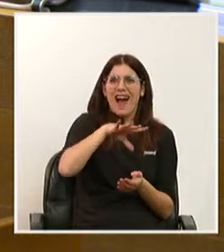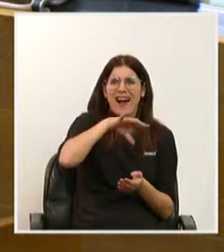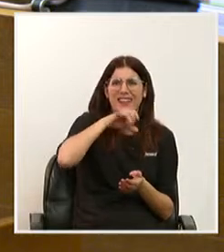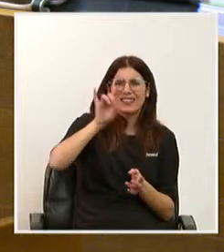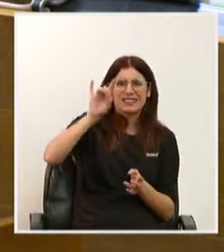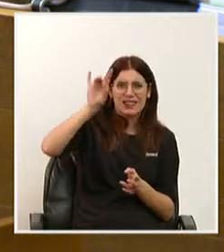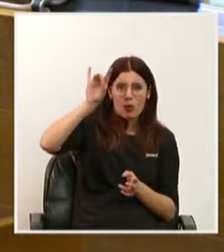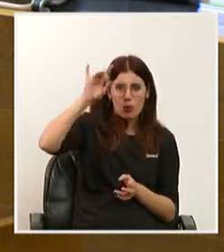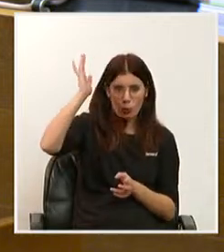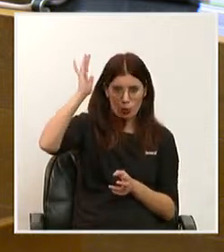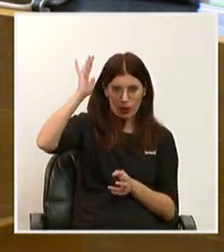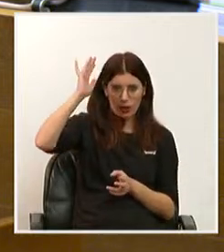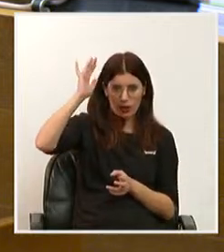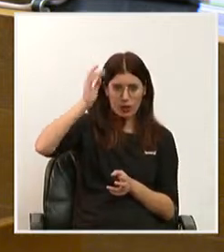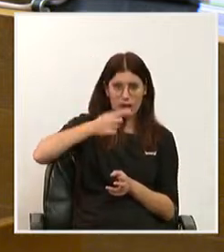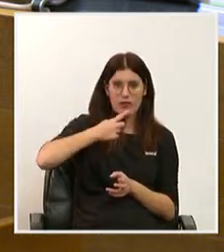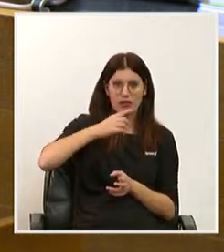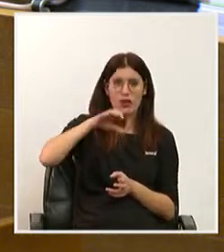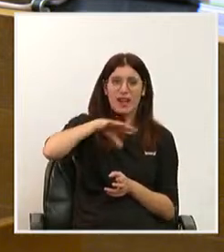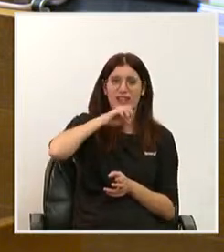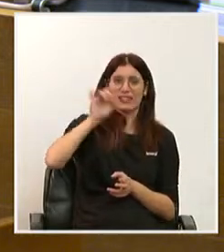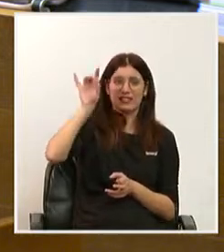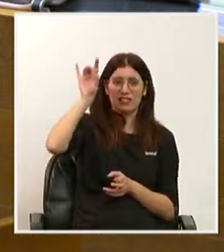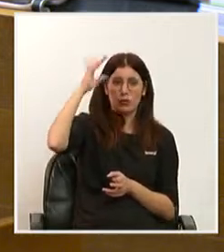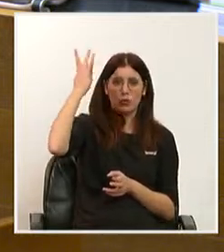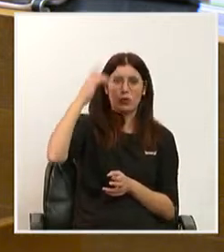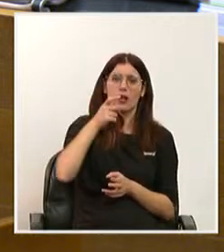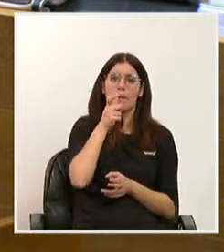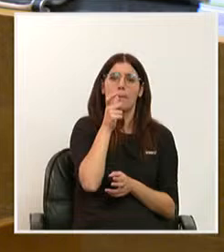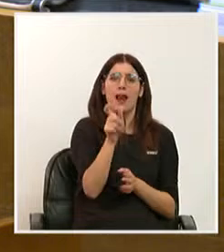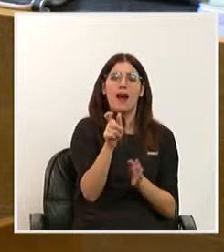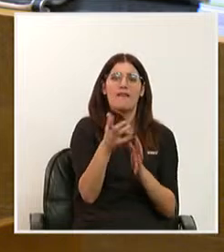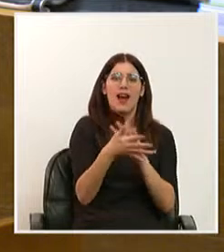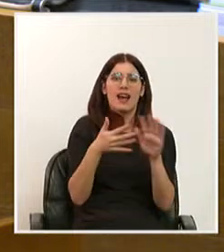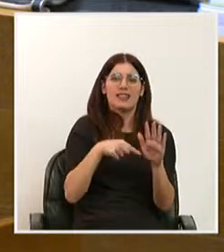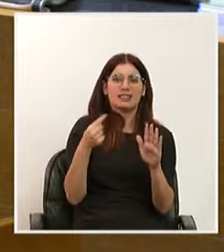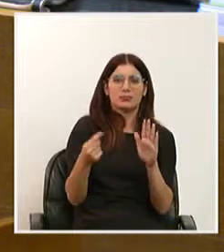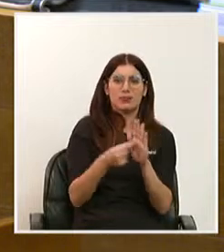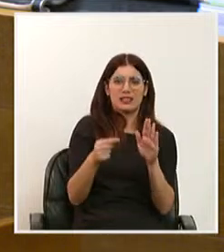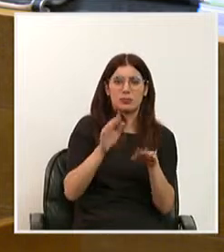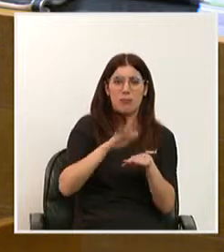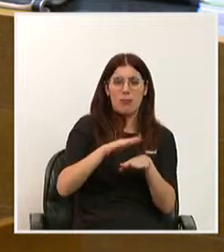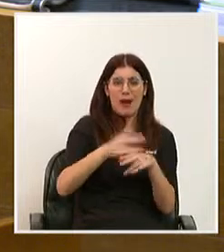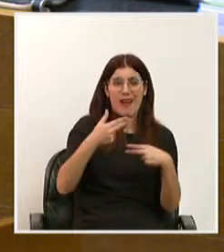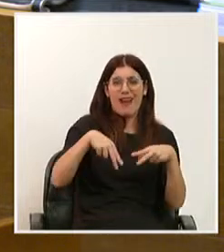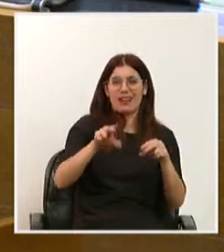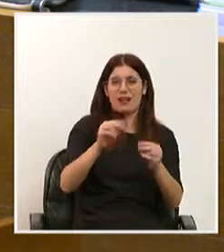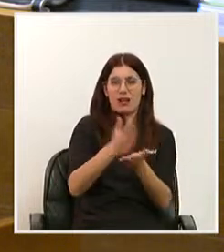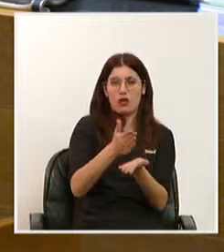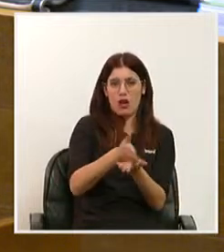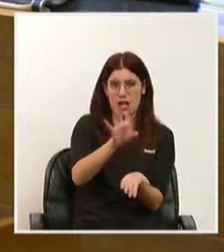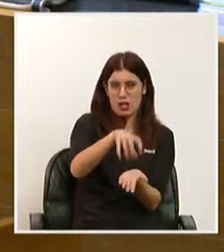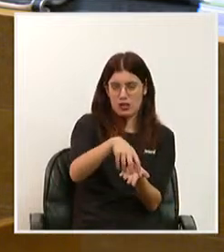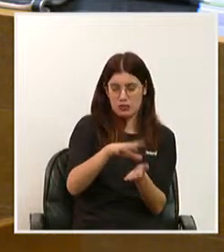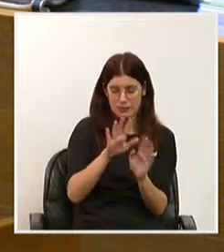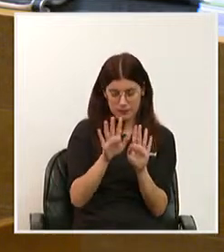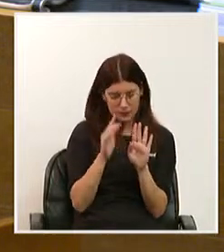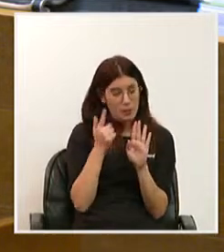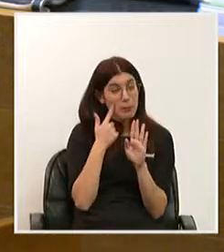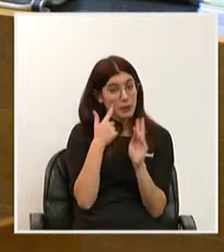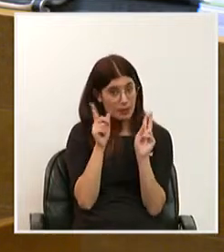A quién se le ocurre poner la palabra Express para acabar colegios educativos miren miren saben